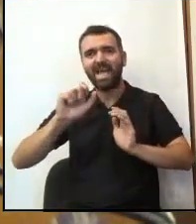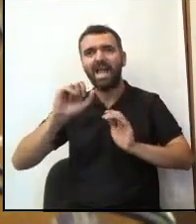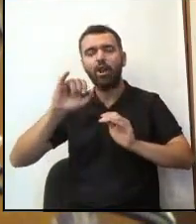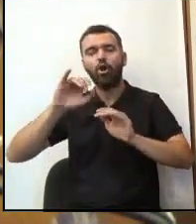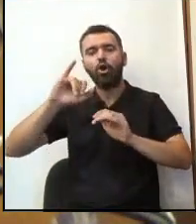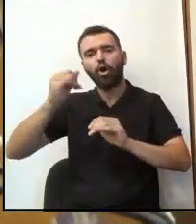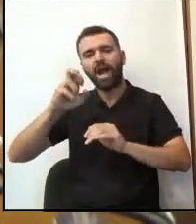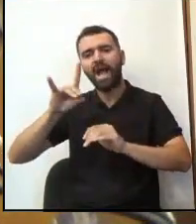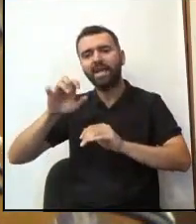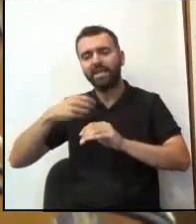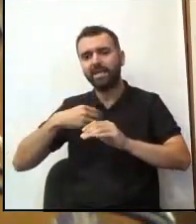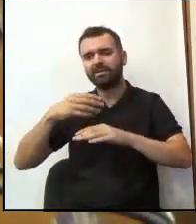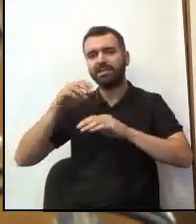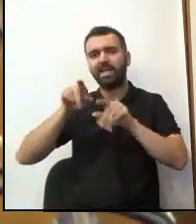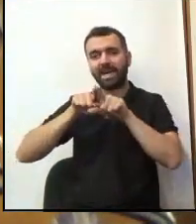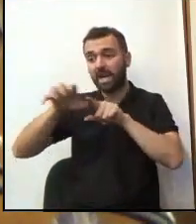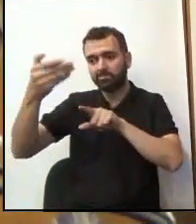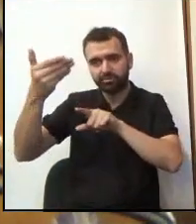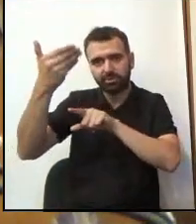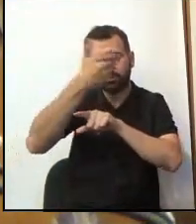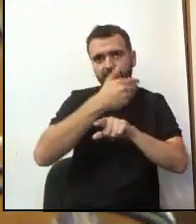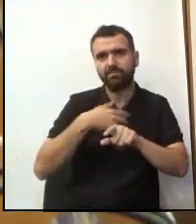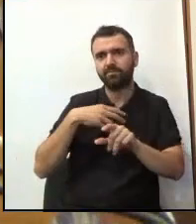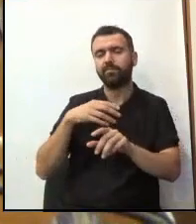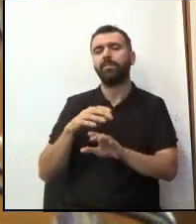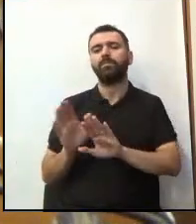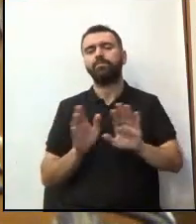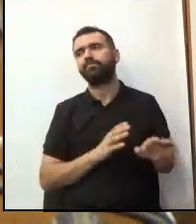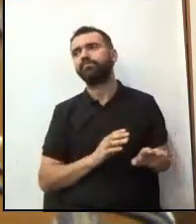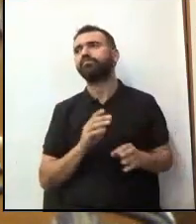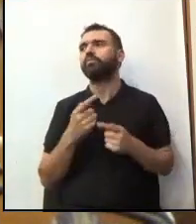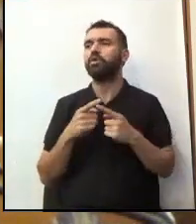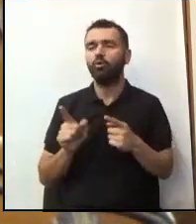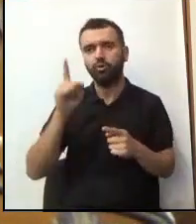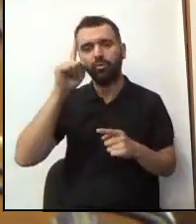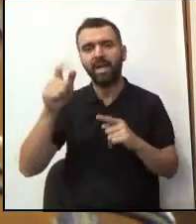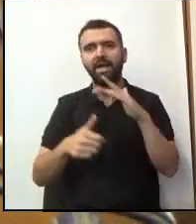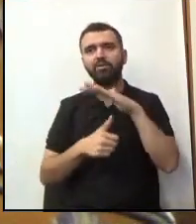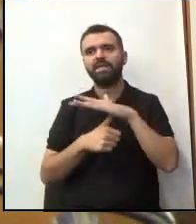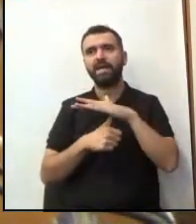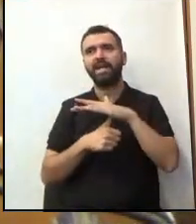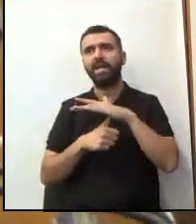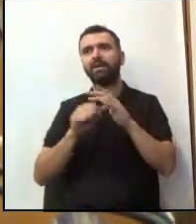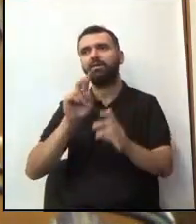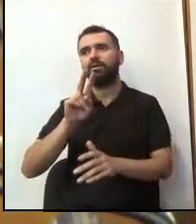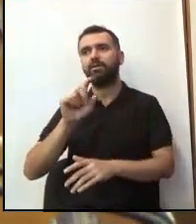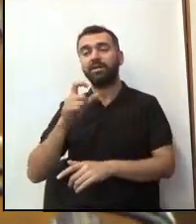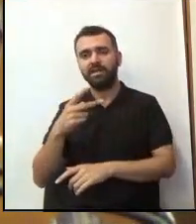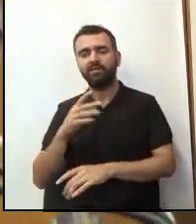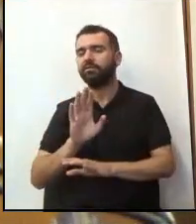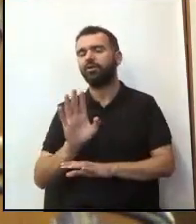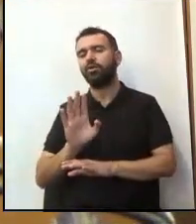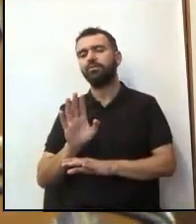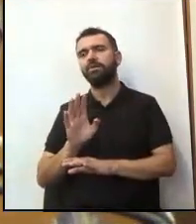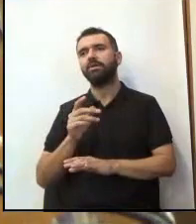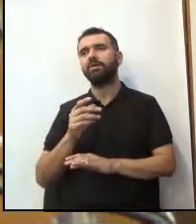28. Esas dos son para el medio ambiente. Lo otro es para la concejala Chávez, mire. Que me